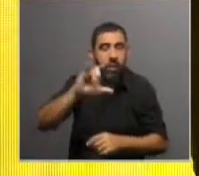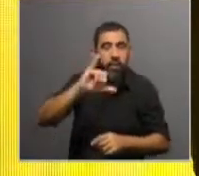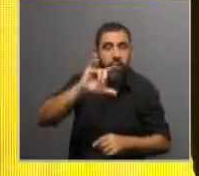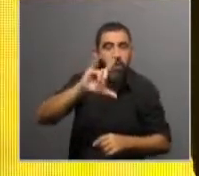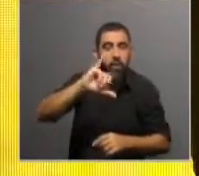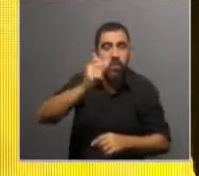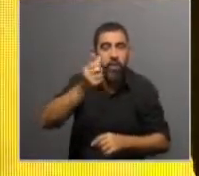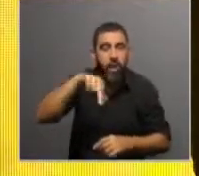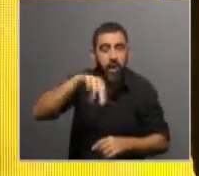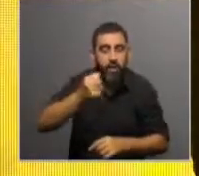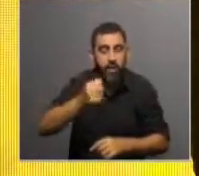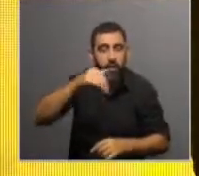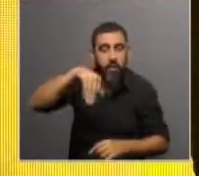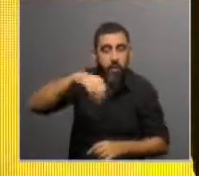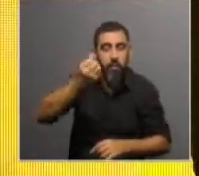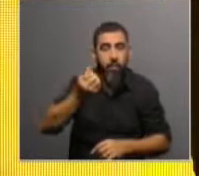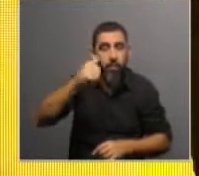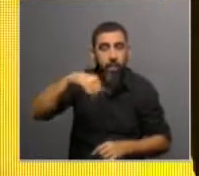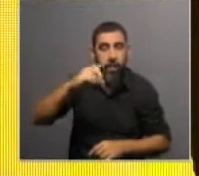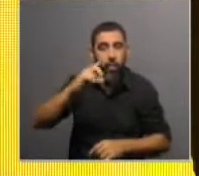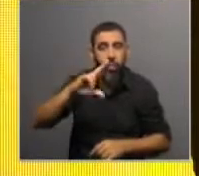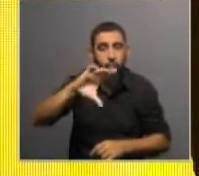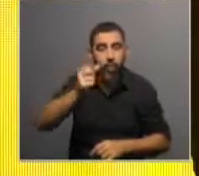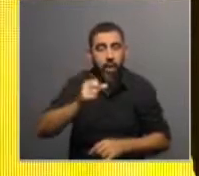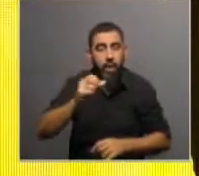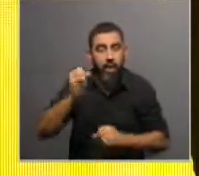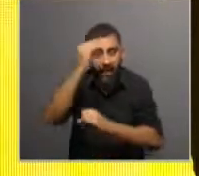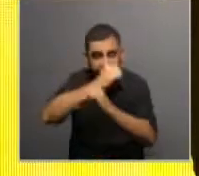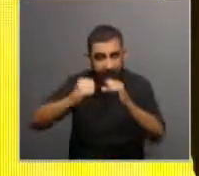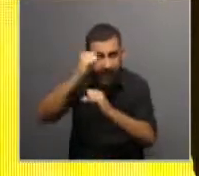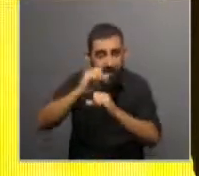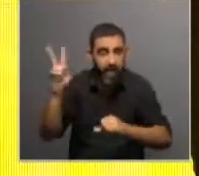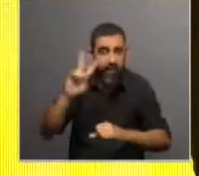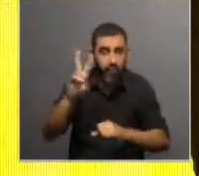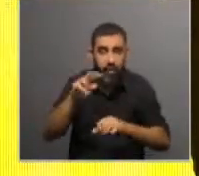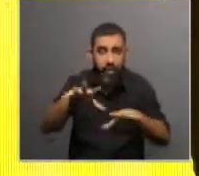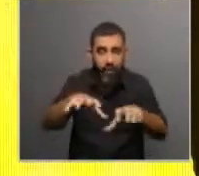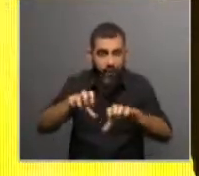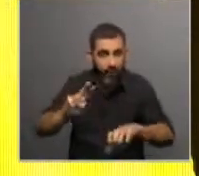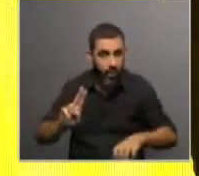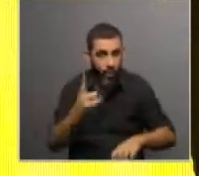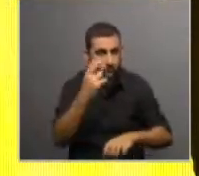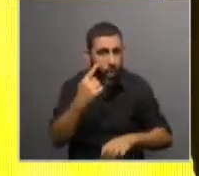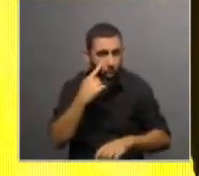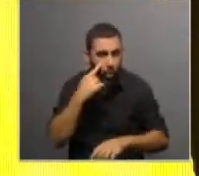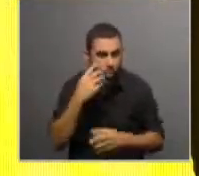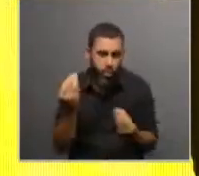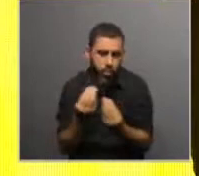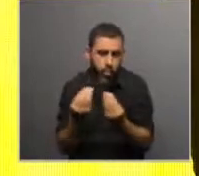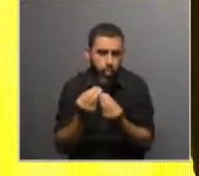Manduca. Liliana es una ingeniera venezolana que se radicó en Uruguay hace unos años con alta capacidad de conocimiento en la